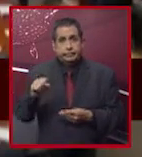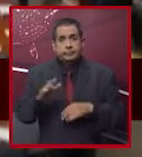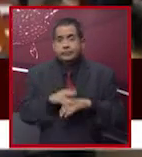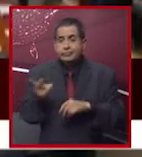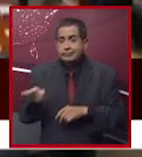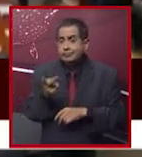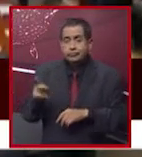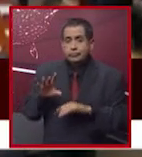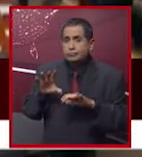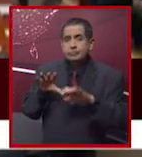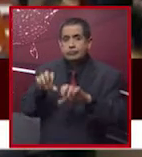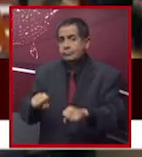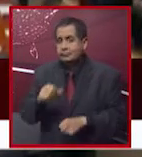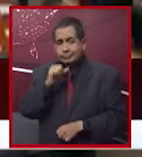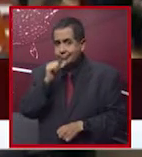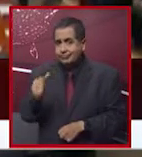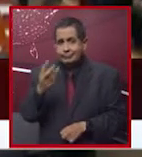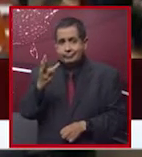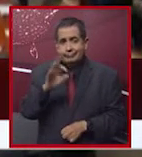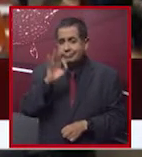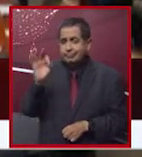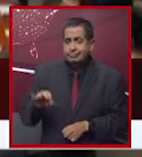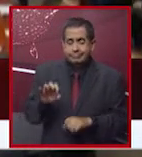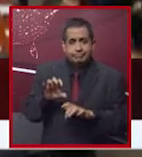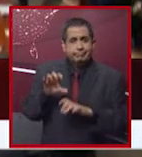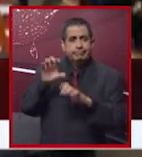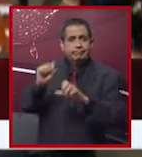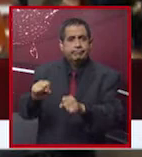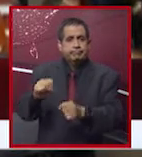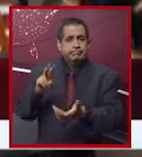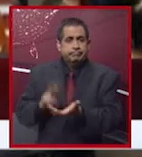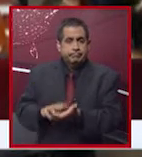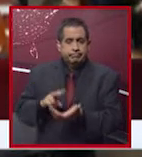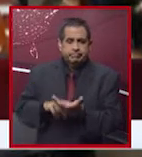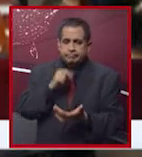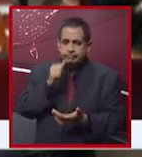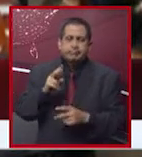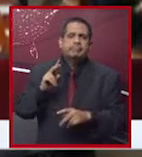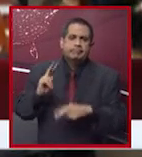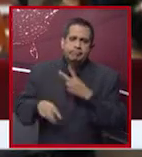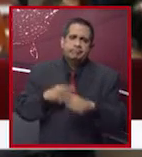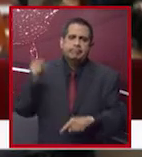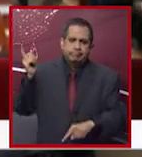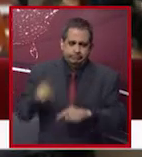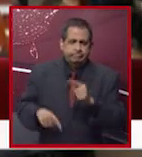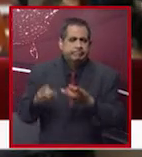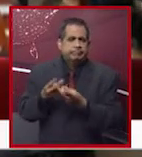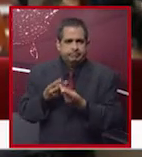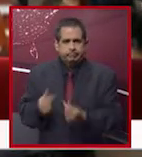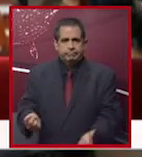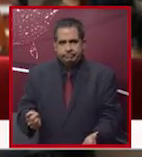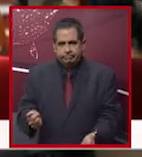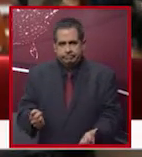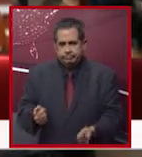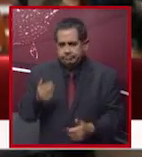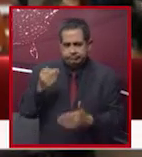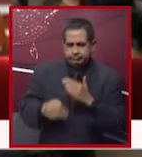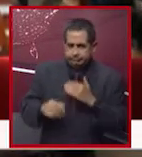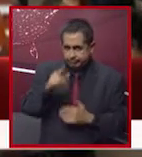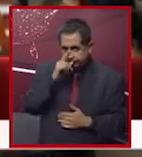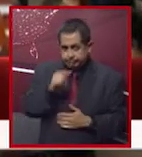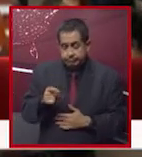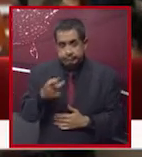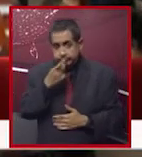el 3% de la votación válida nacional, que como lo vimos, exige la ley para conservar el registro.